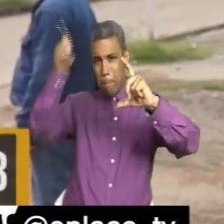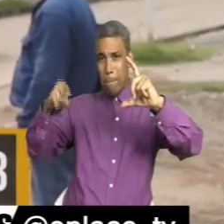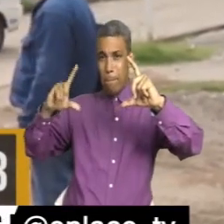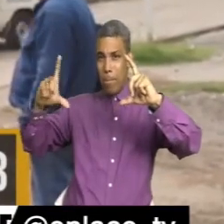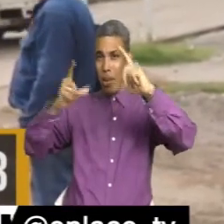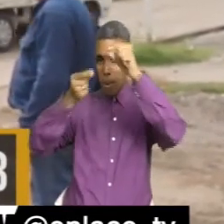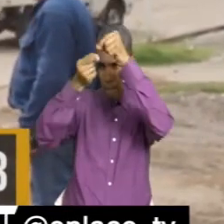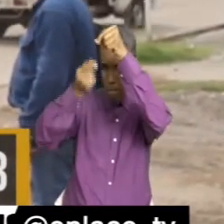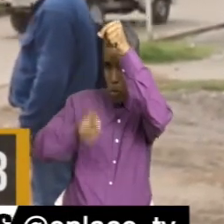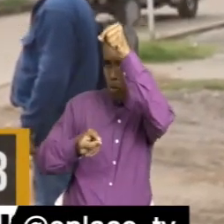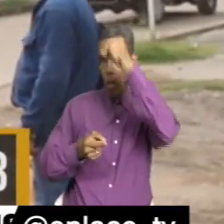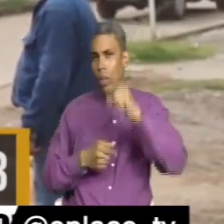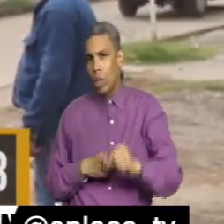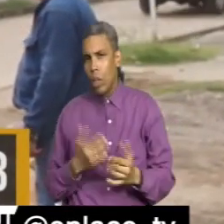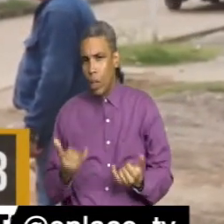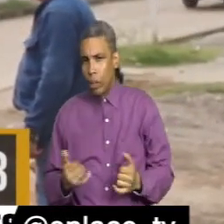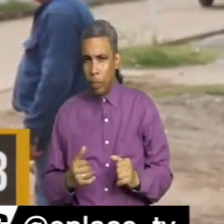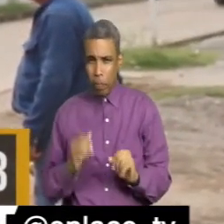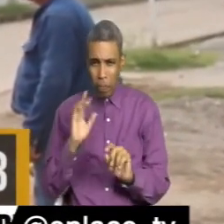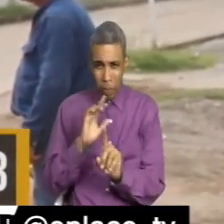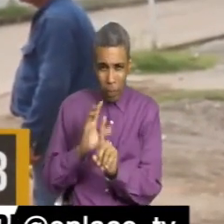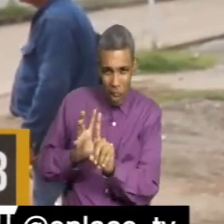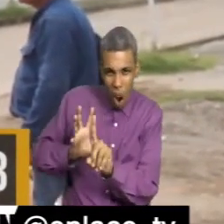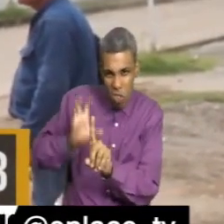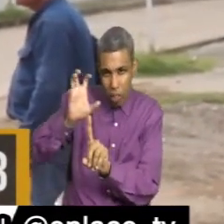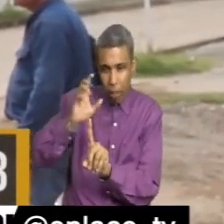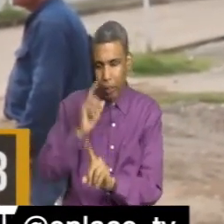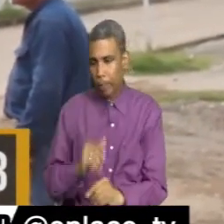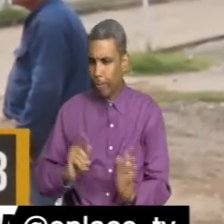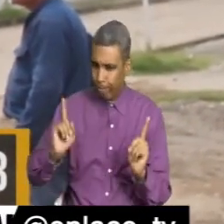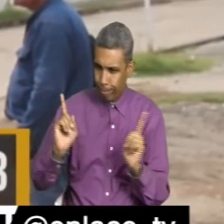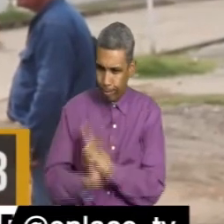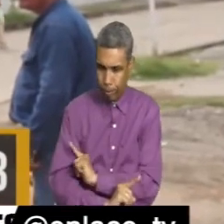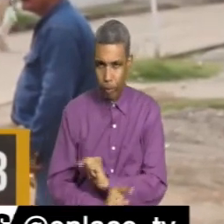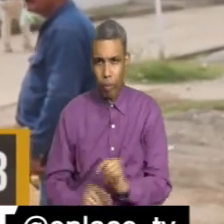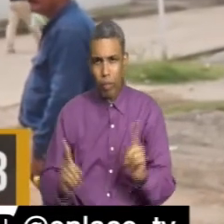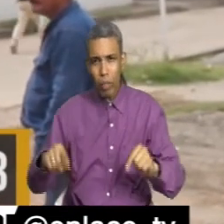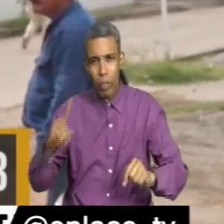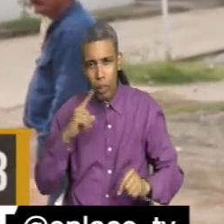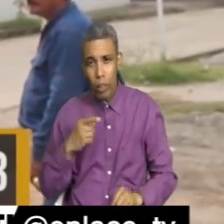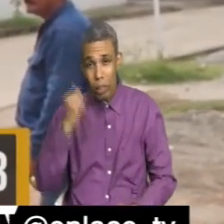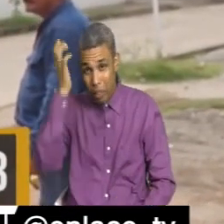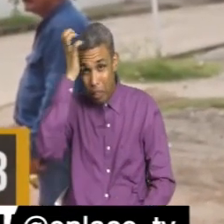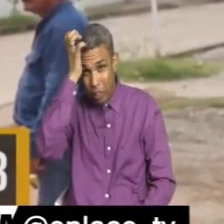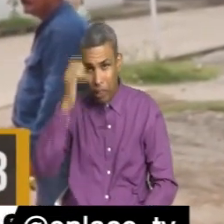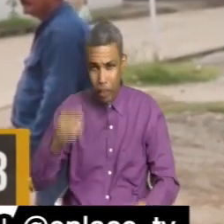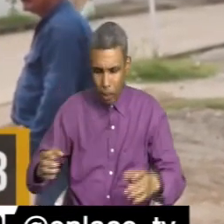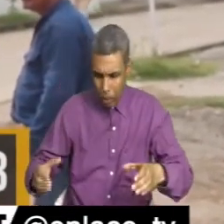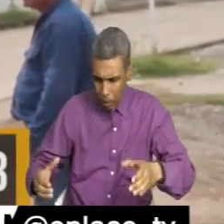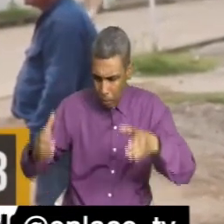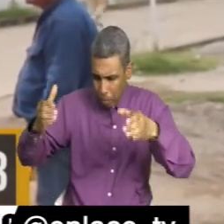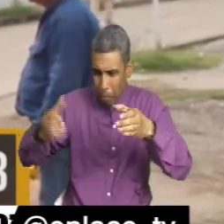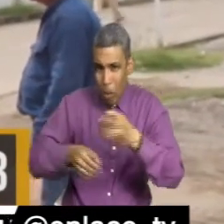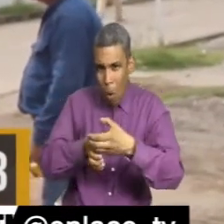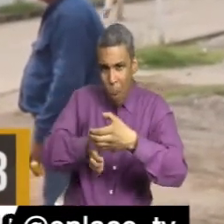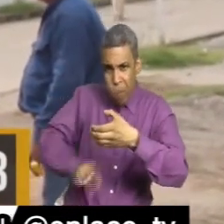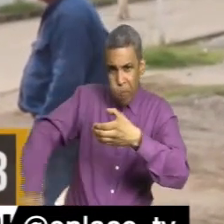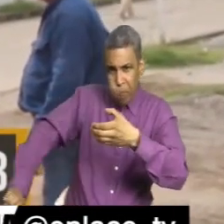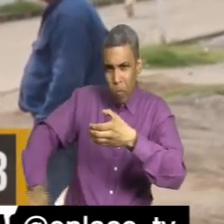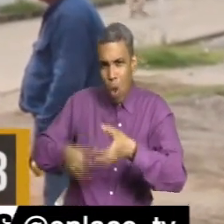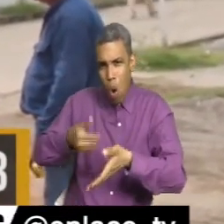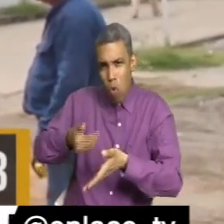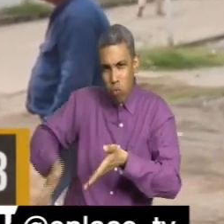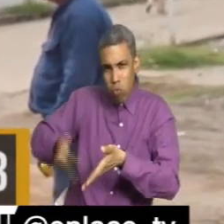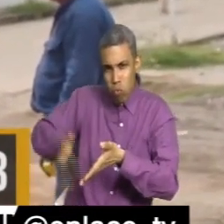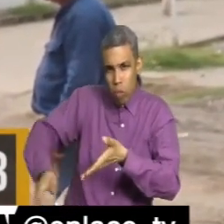nuevamente registros, cajas de manholes, ¿sí? Donde se va a recibir la tubería de aguas lluvias